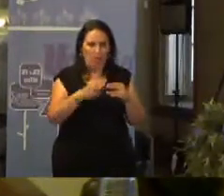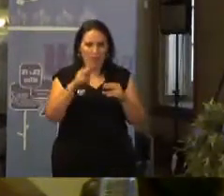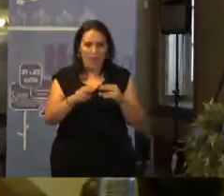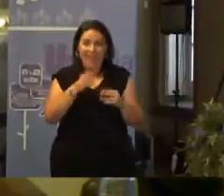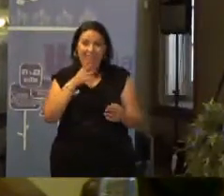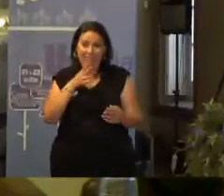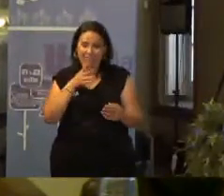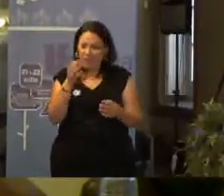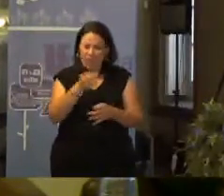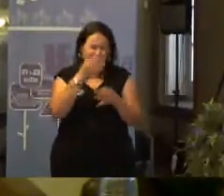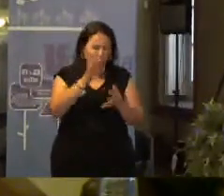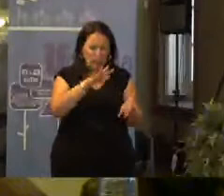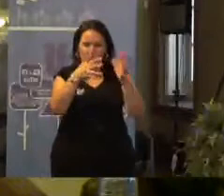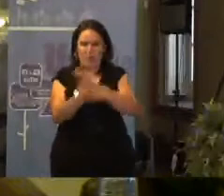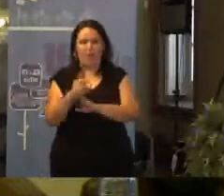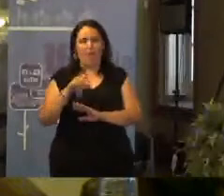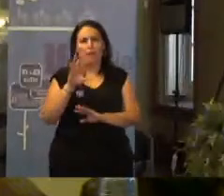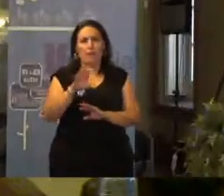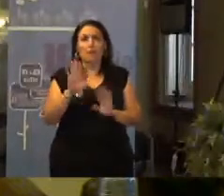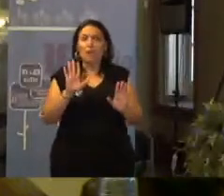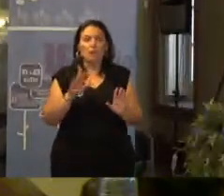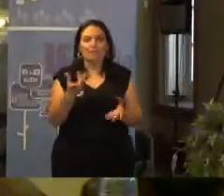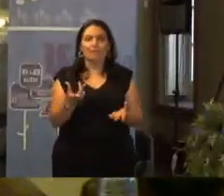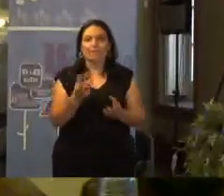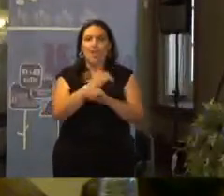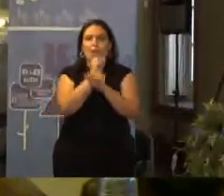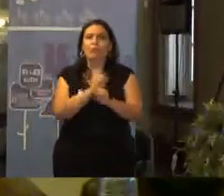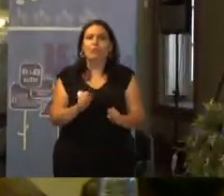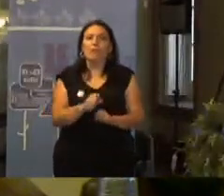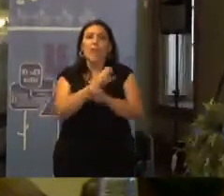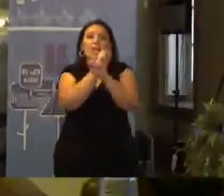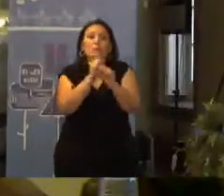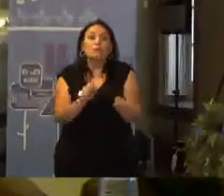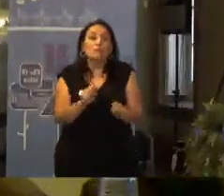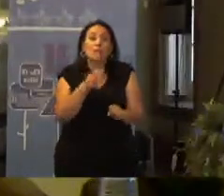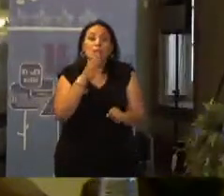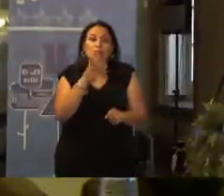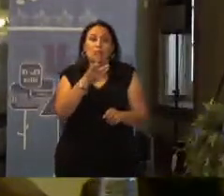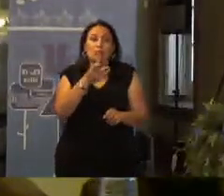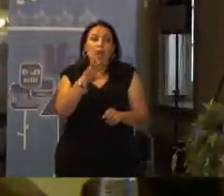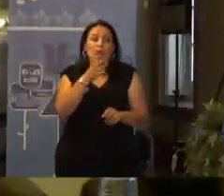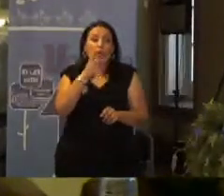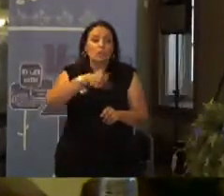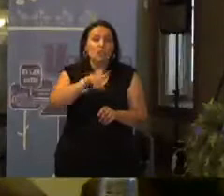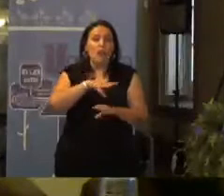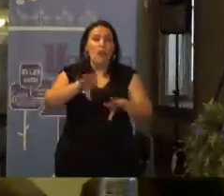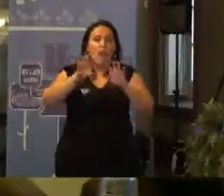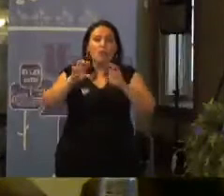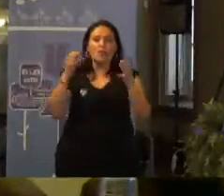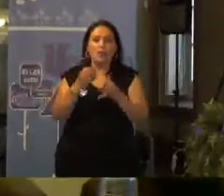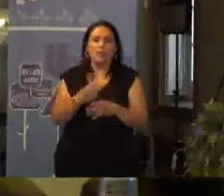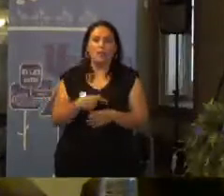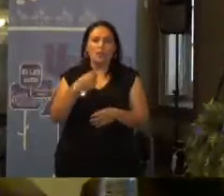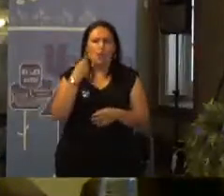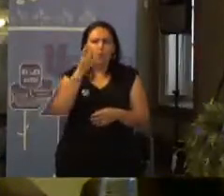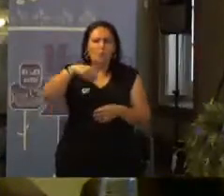este país. Pero non puido ser, e non puido ser, e deso temos que aprender. Algún de vos preguntades, eu pregunteimo